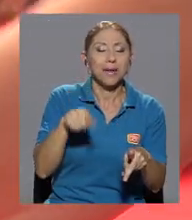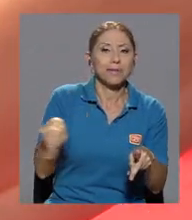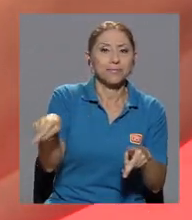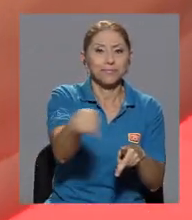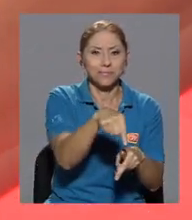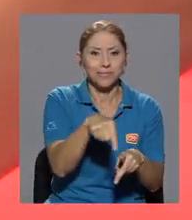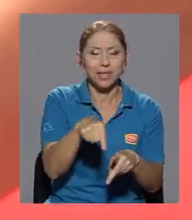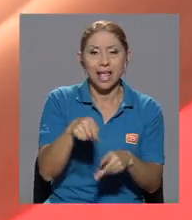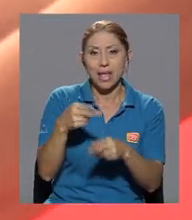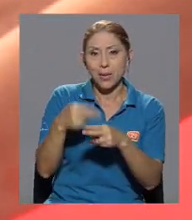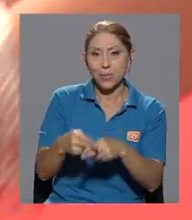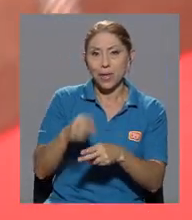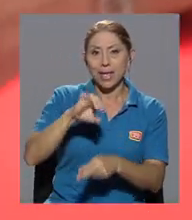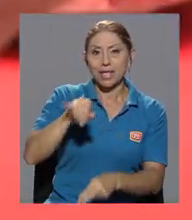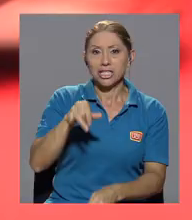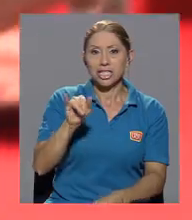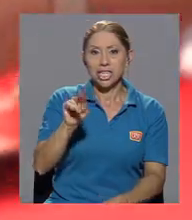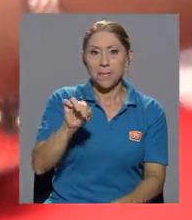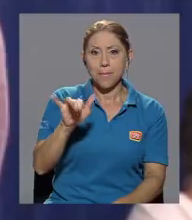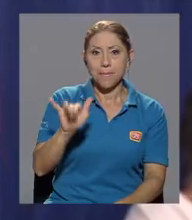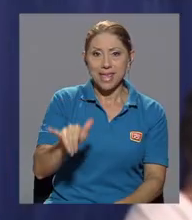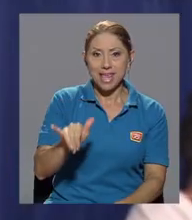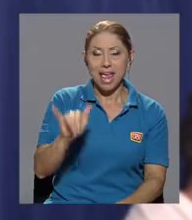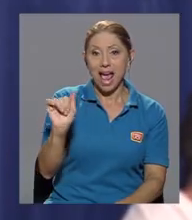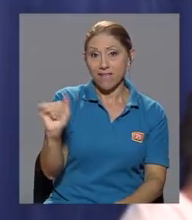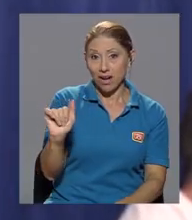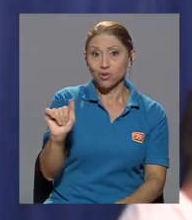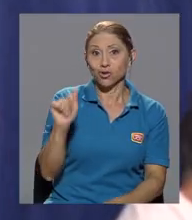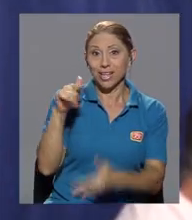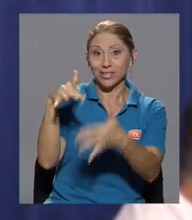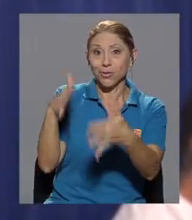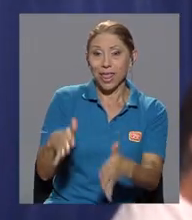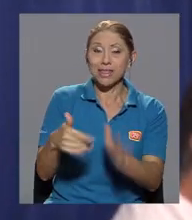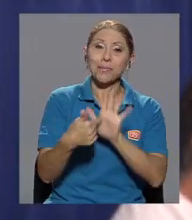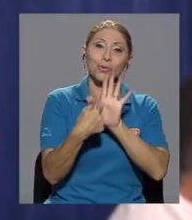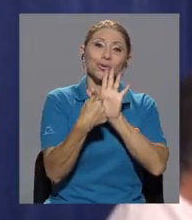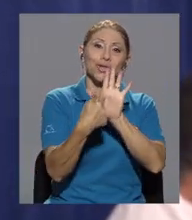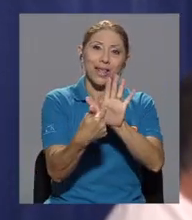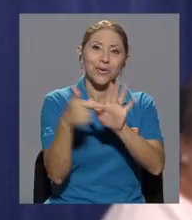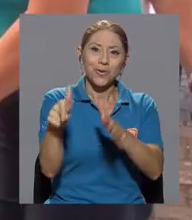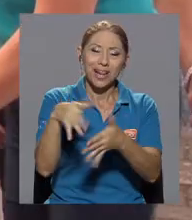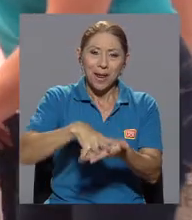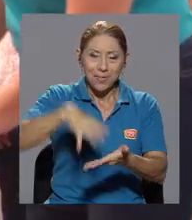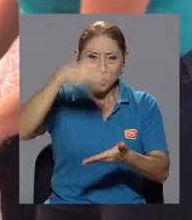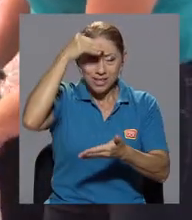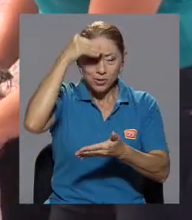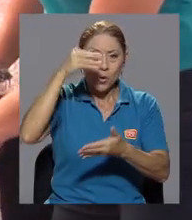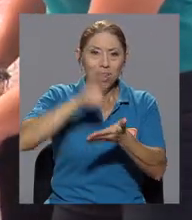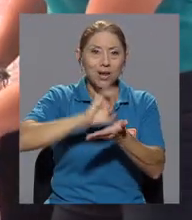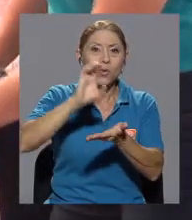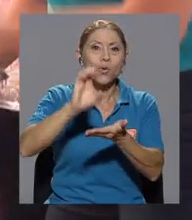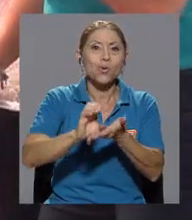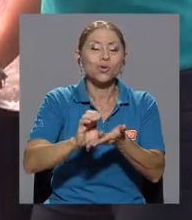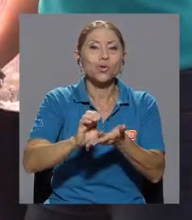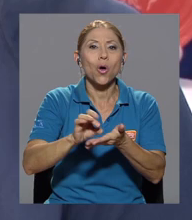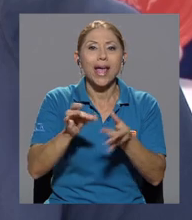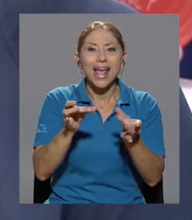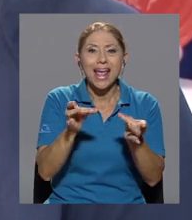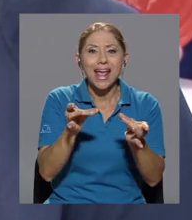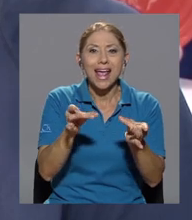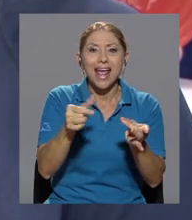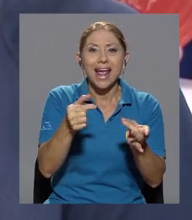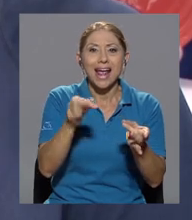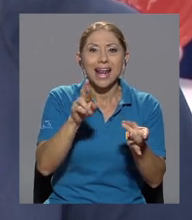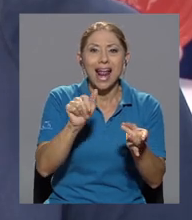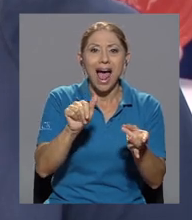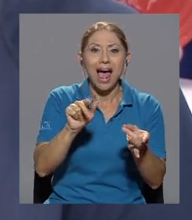población. Jimmy Ábalos fue uno de los estudiantes presentes, mostrando parte de lo aprendido en el curso de grabado en vidrio. Grabado en